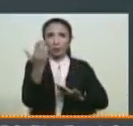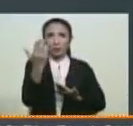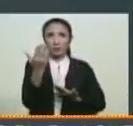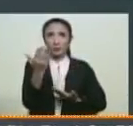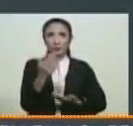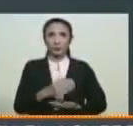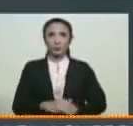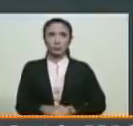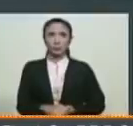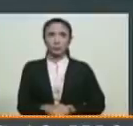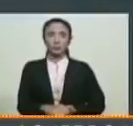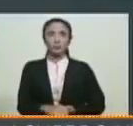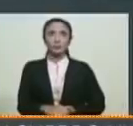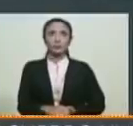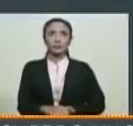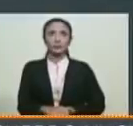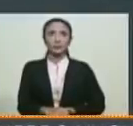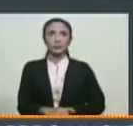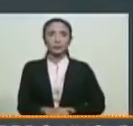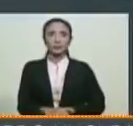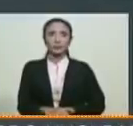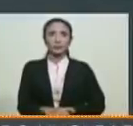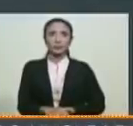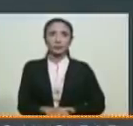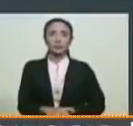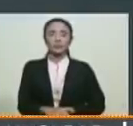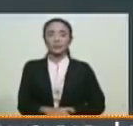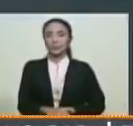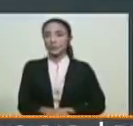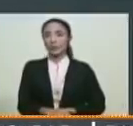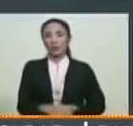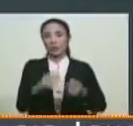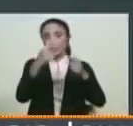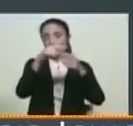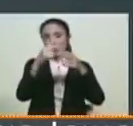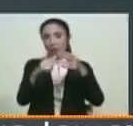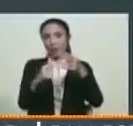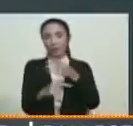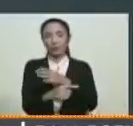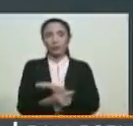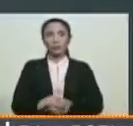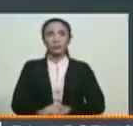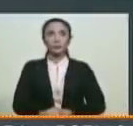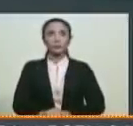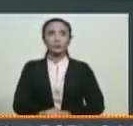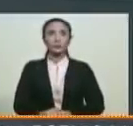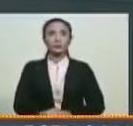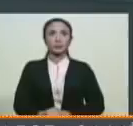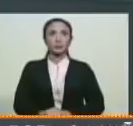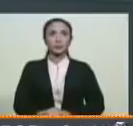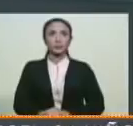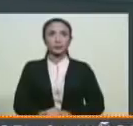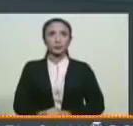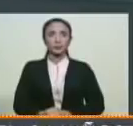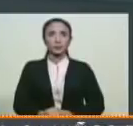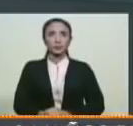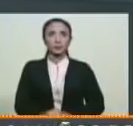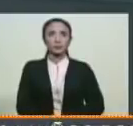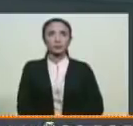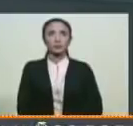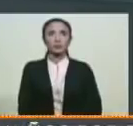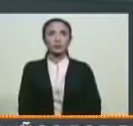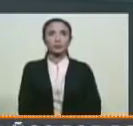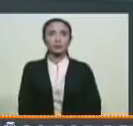la Unidad para Avanzar UPB, Podemos, Alianza para el Cambio, el Movimiento Evangélico Ora,